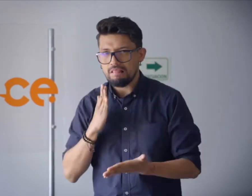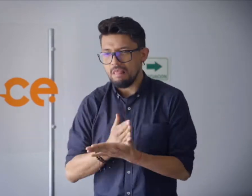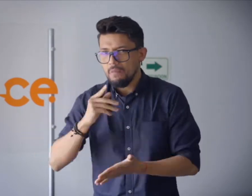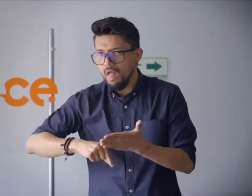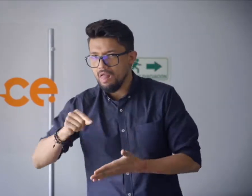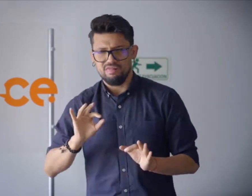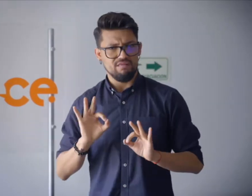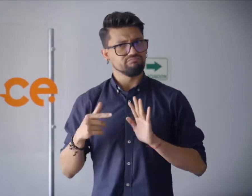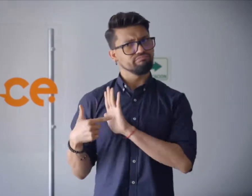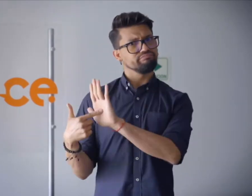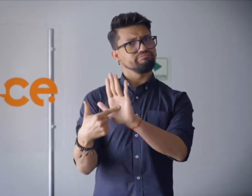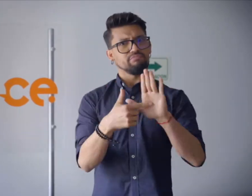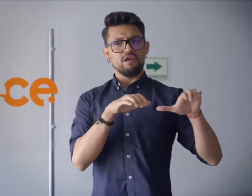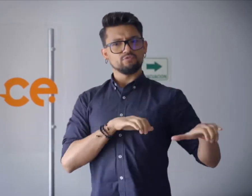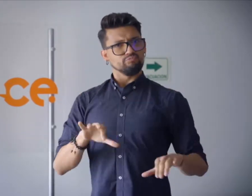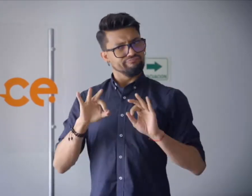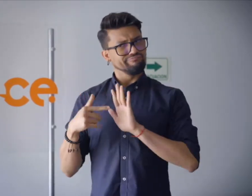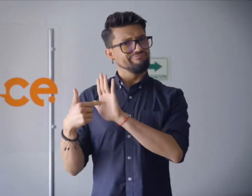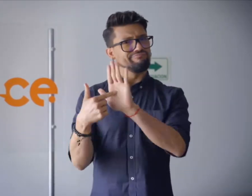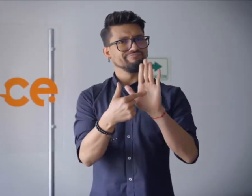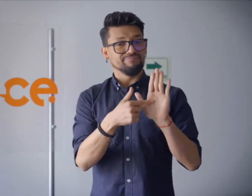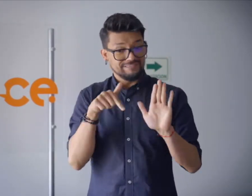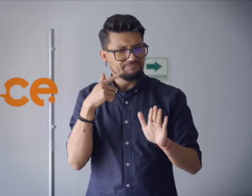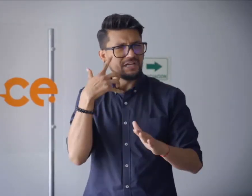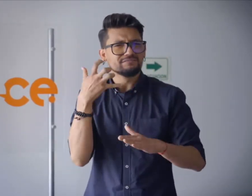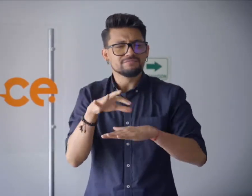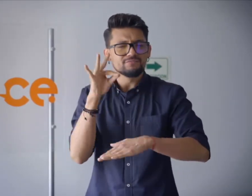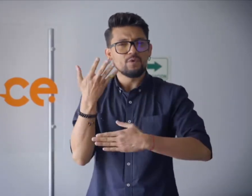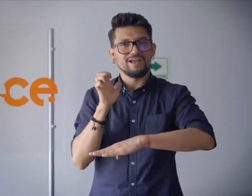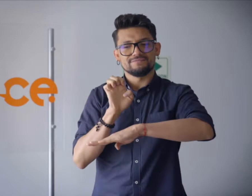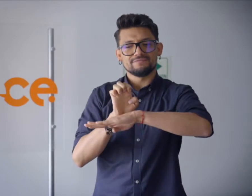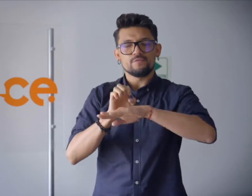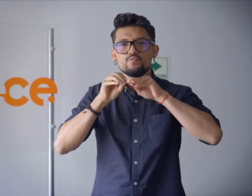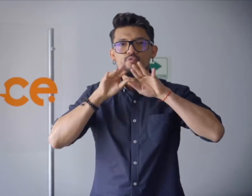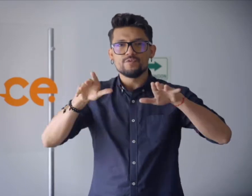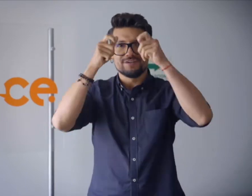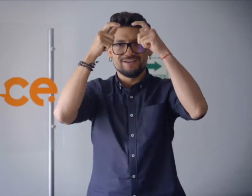reputación de la misma, más aún cuando se trata de una entidad pública.